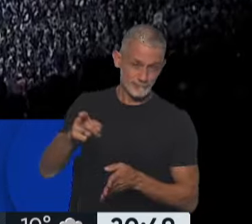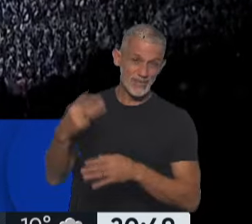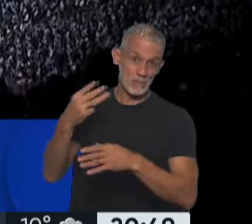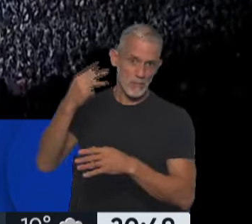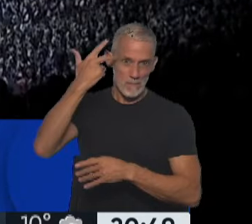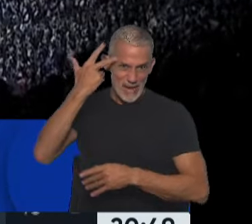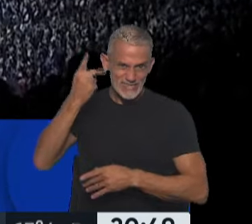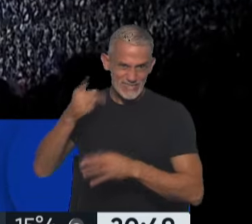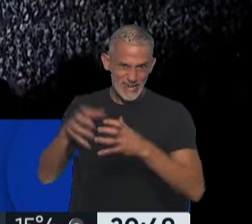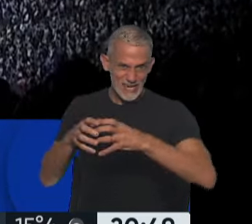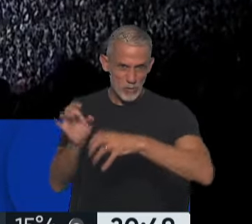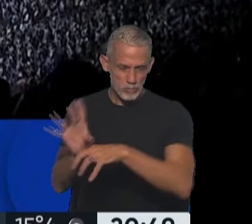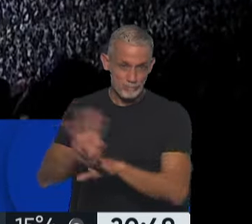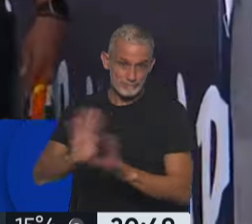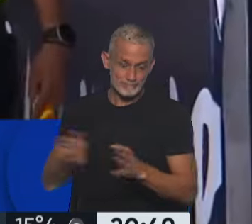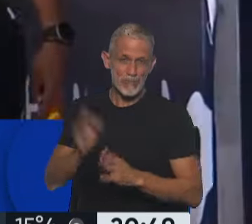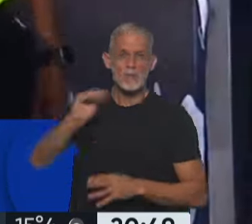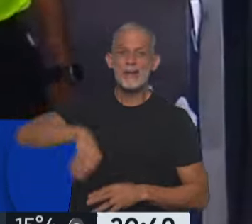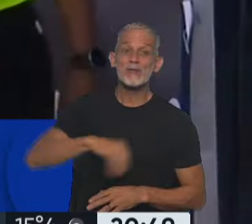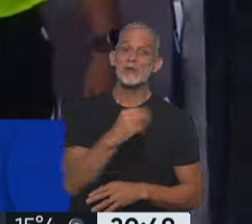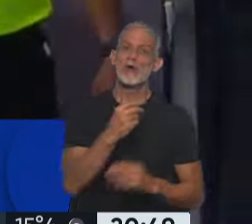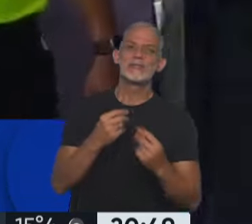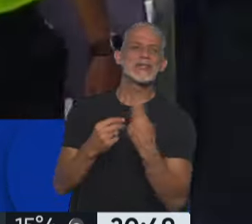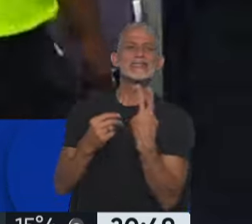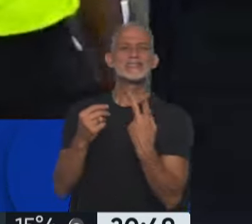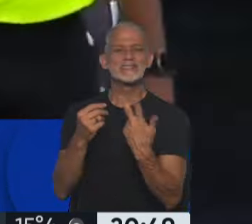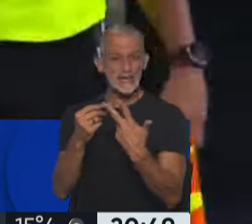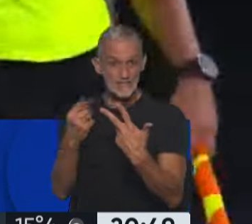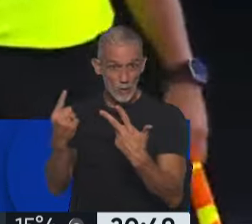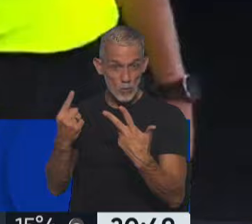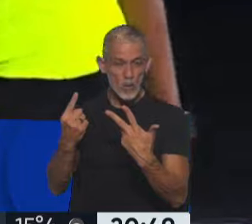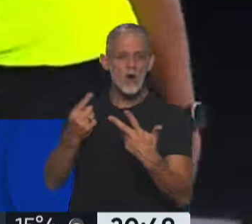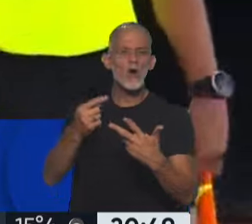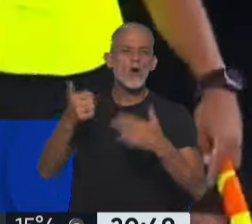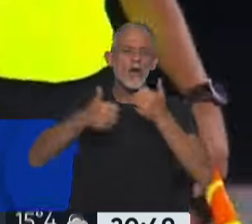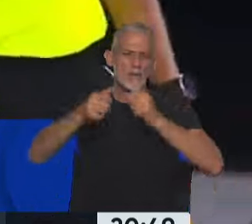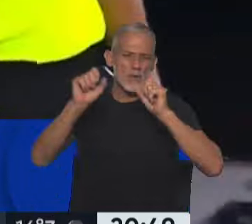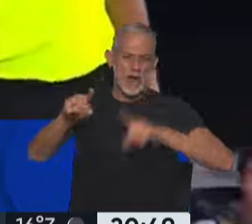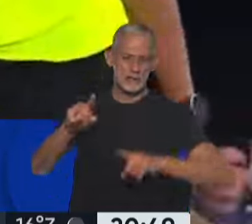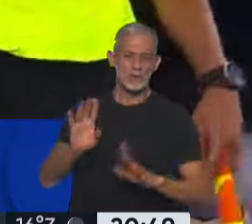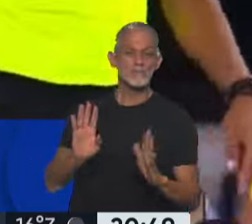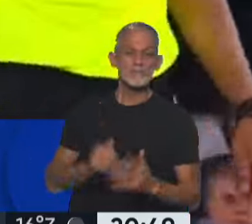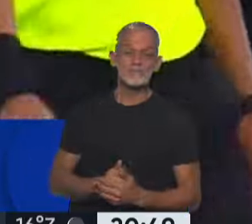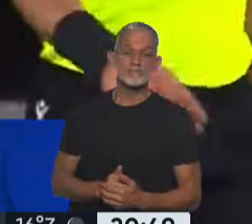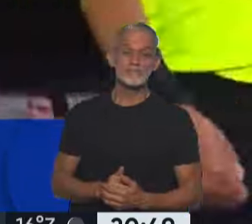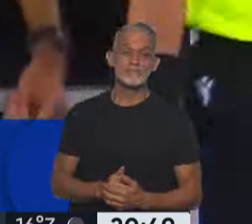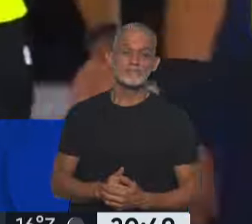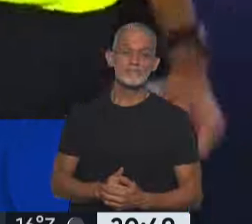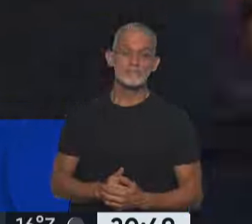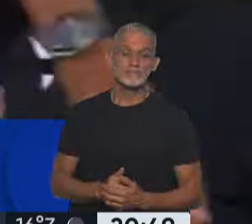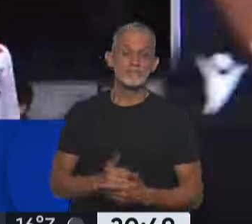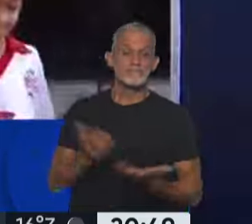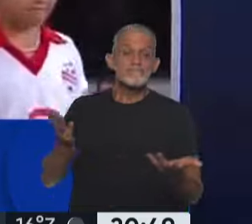Messi perdió 3-1 de la Conca Champions. No hizo más